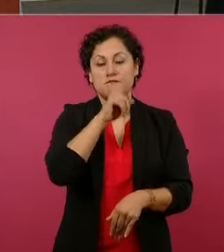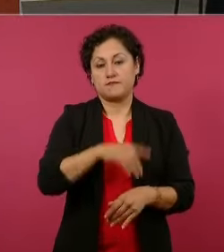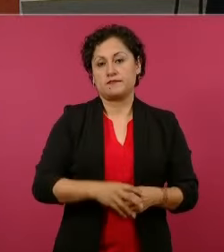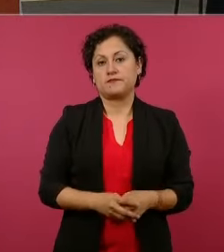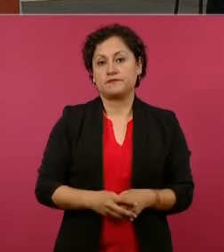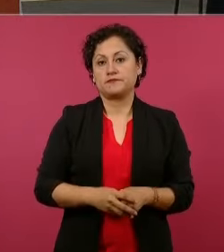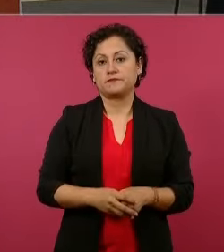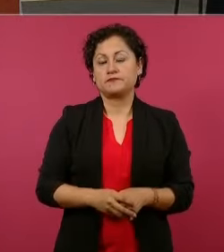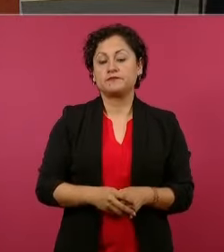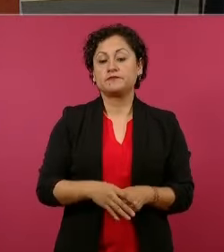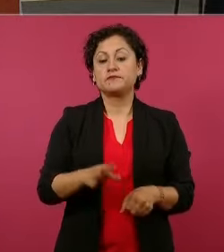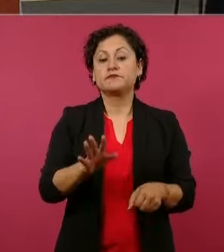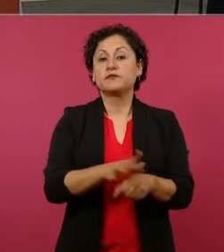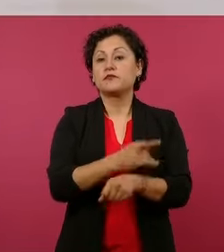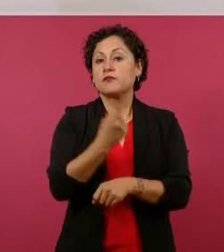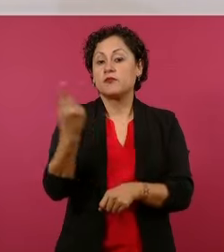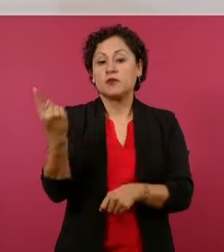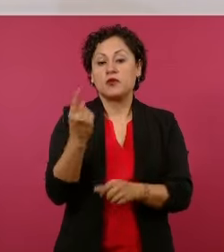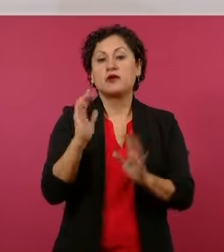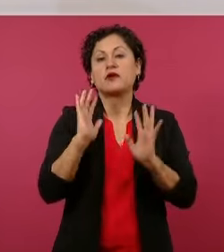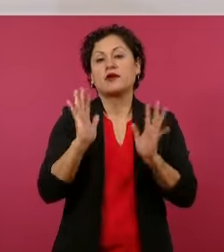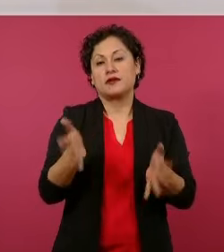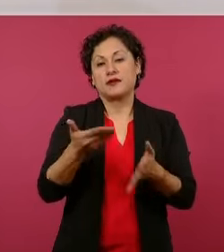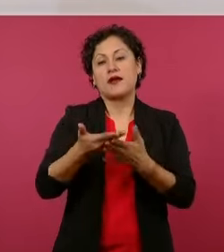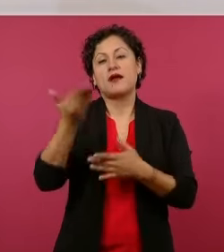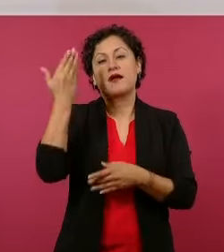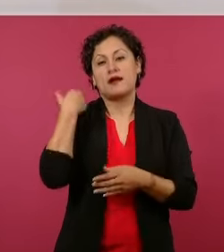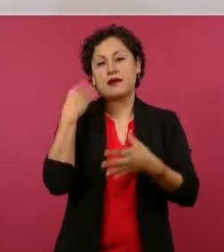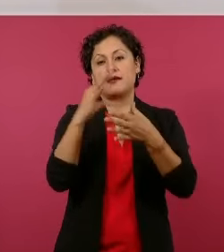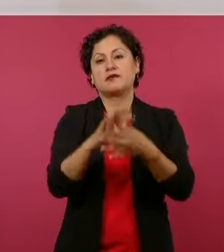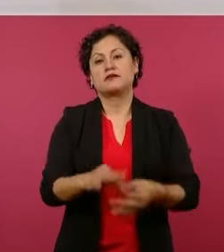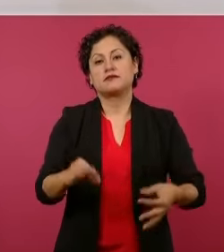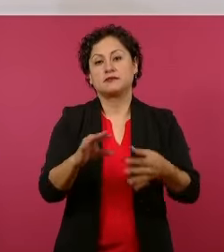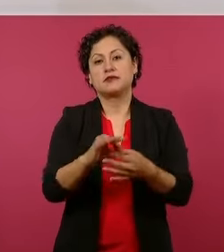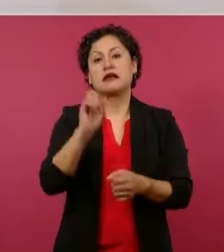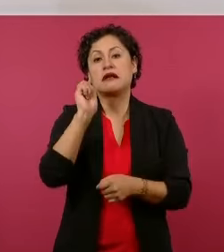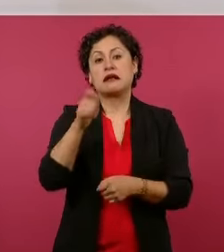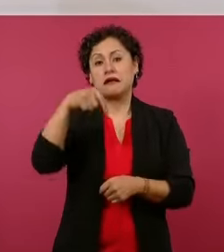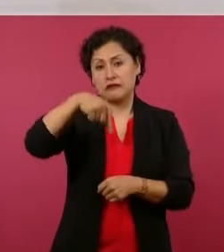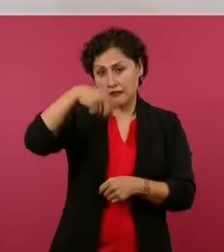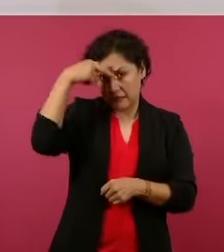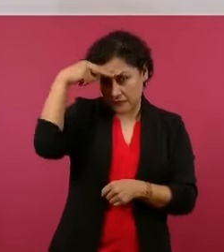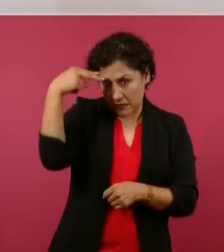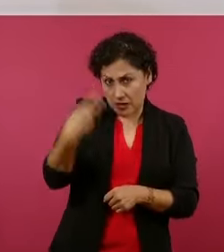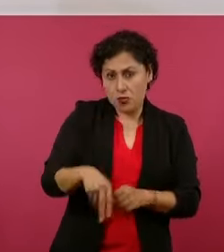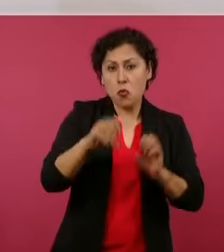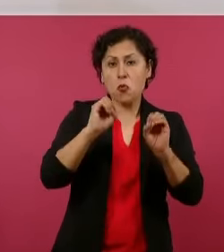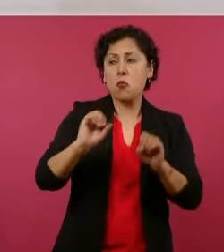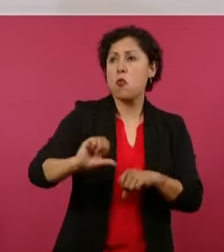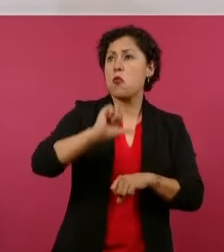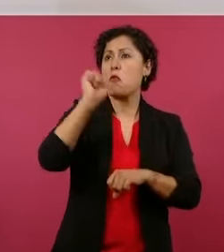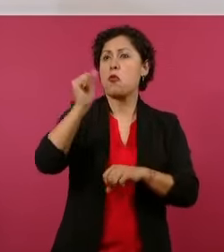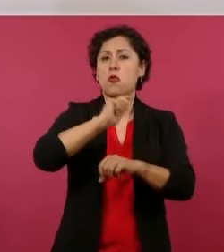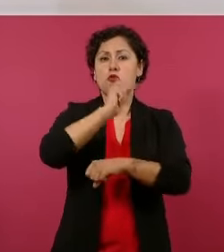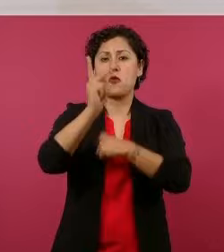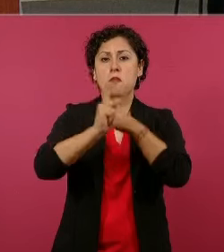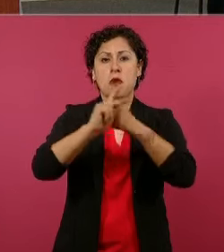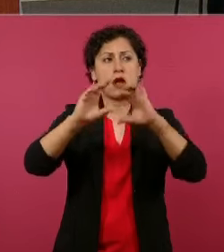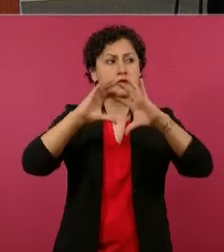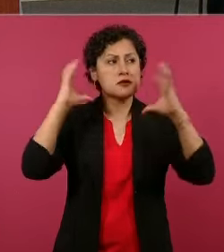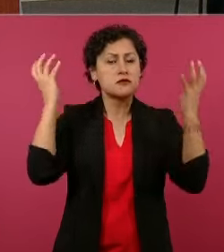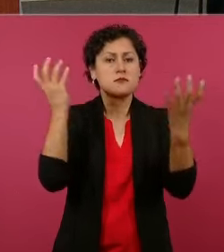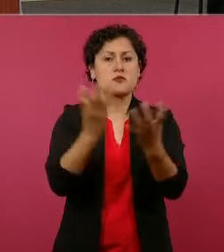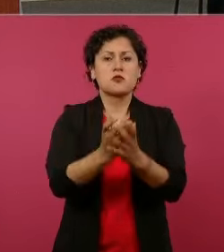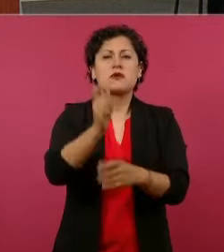porque la prensa Ya lo hemos dicho no solo en México en el mundo no